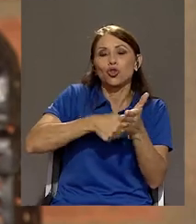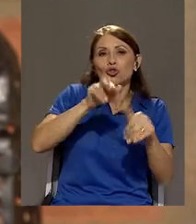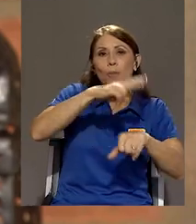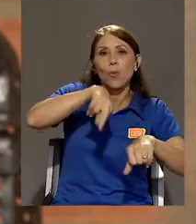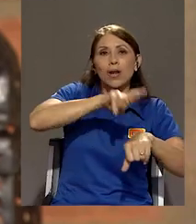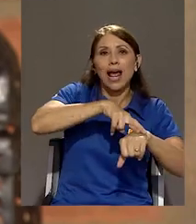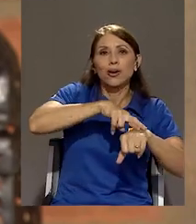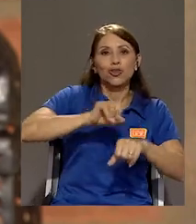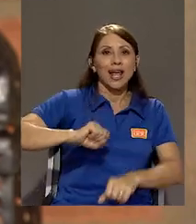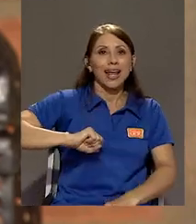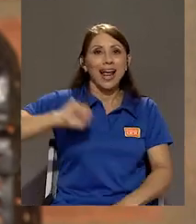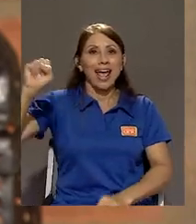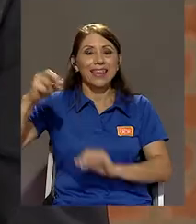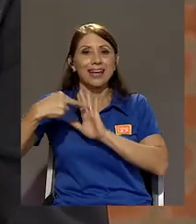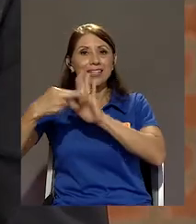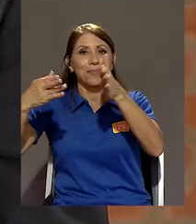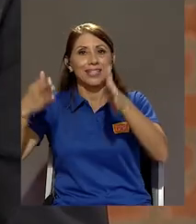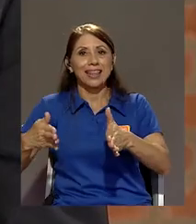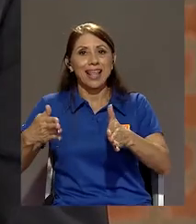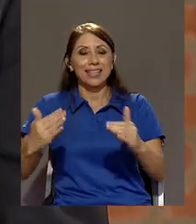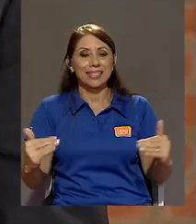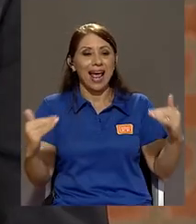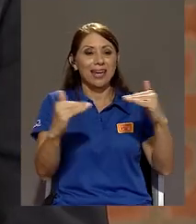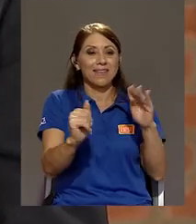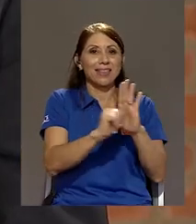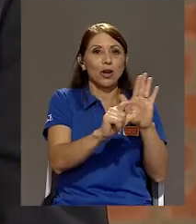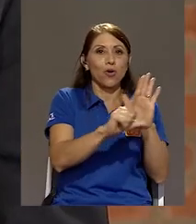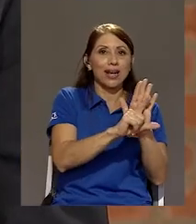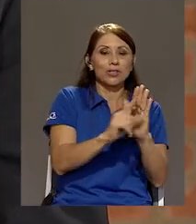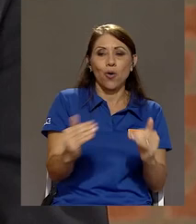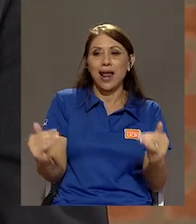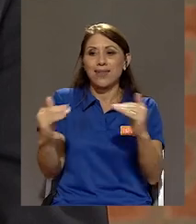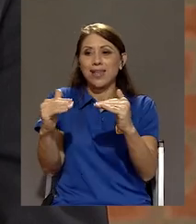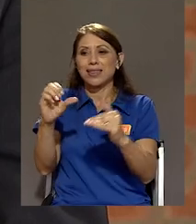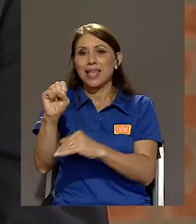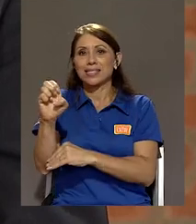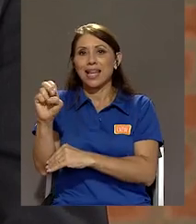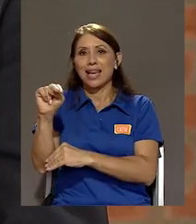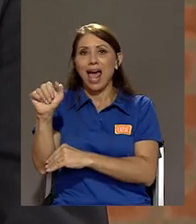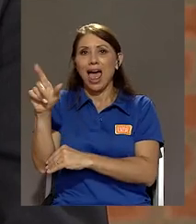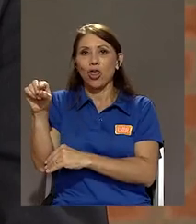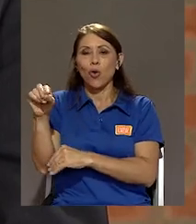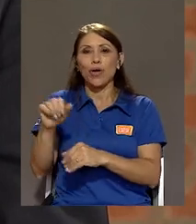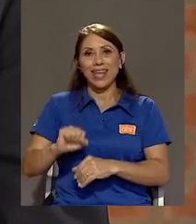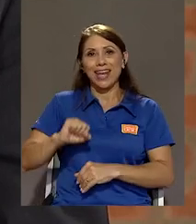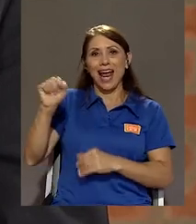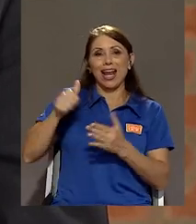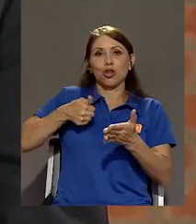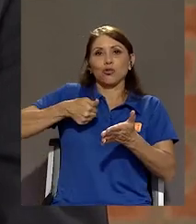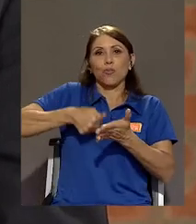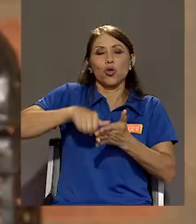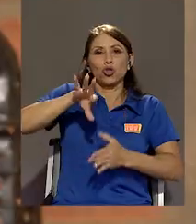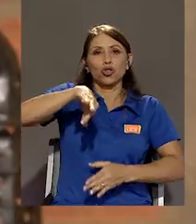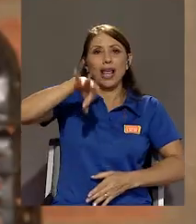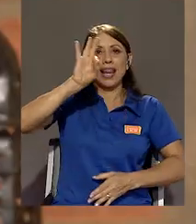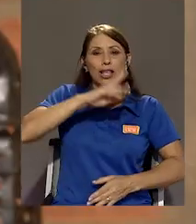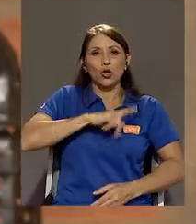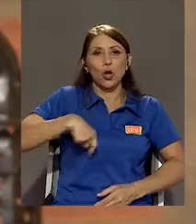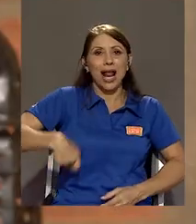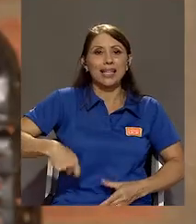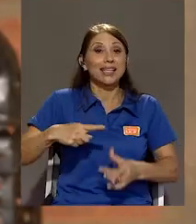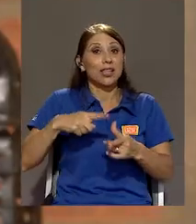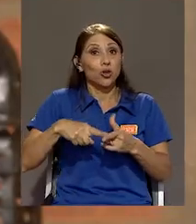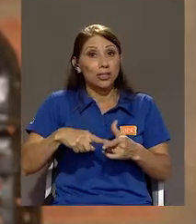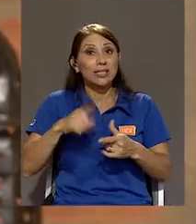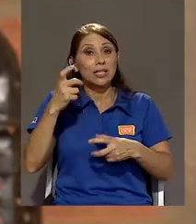republicanos ganan los subrepresentantes, tanto a nivel del Congreso como a nivel del Senado, y ganan los votos electorales. Entonces, esa